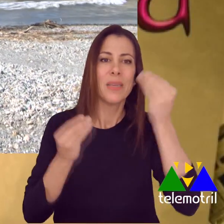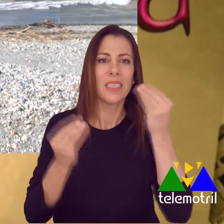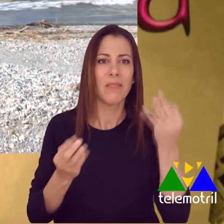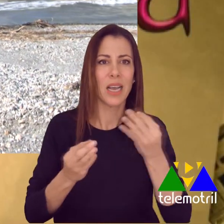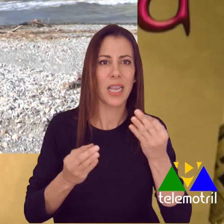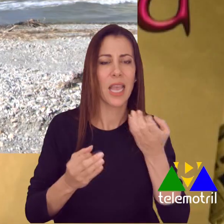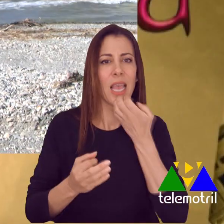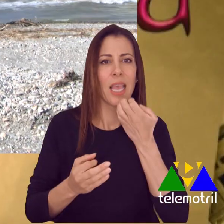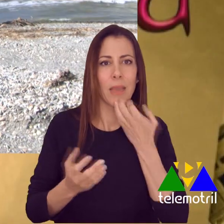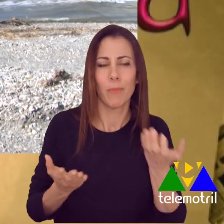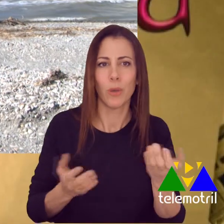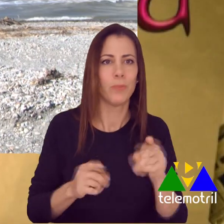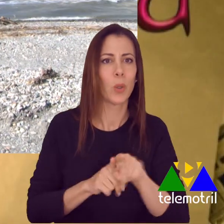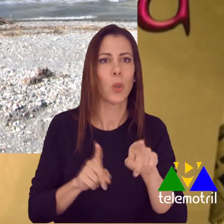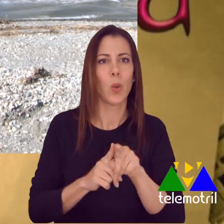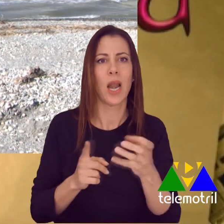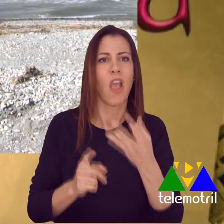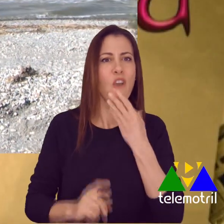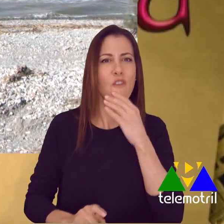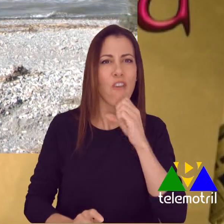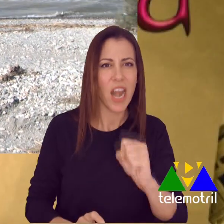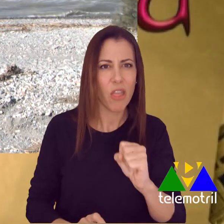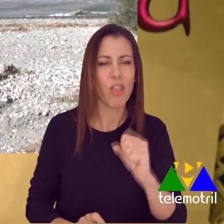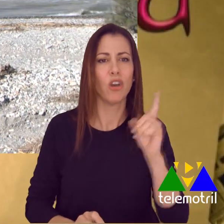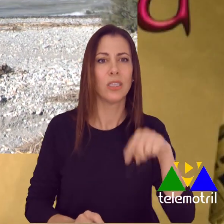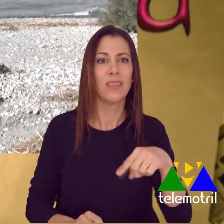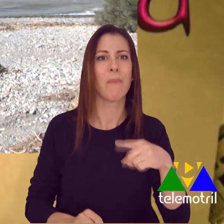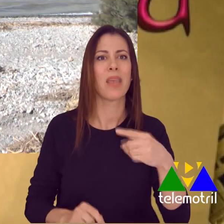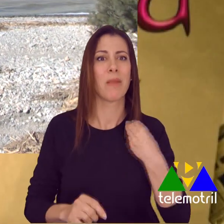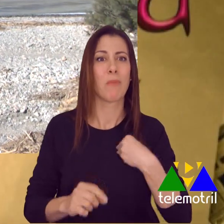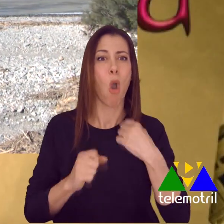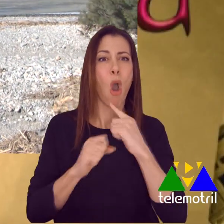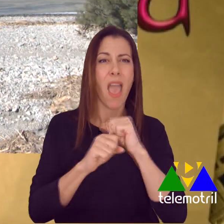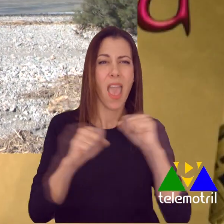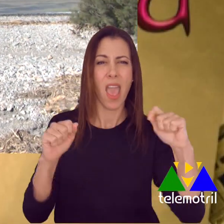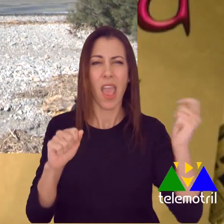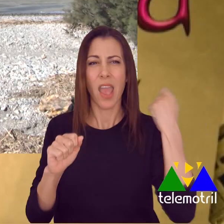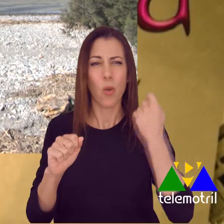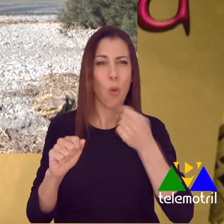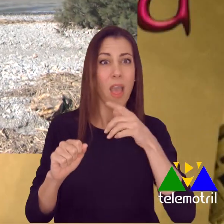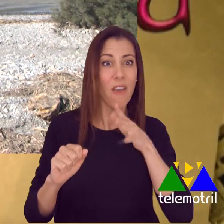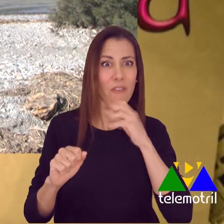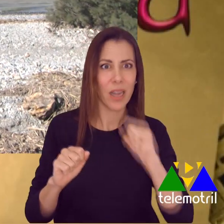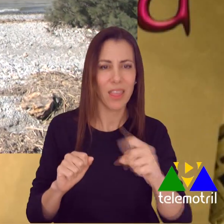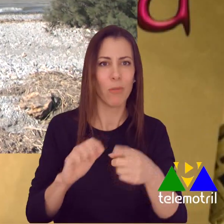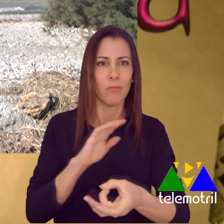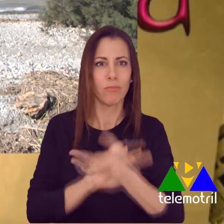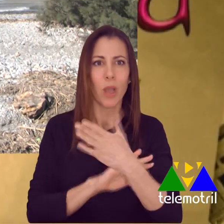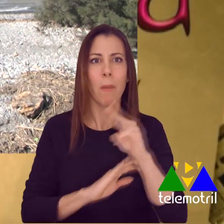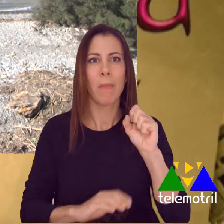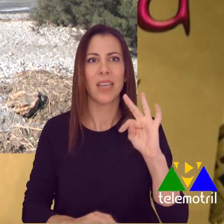los fenicios entraron por aquí, Hércules el egipcio entró por aquí, fundó Pataura y fundó